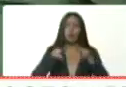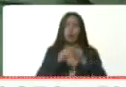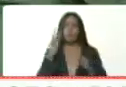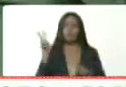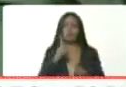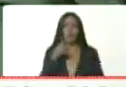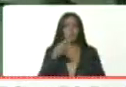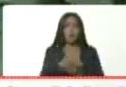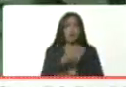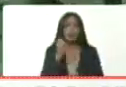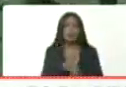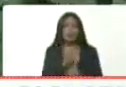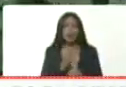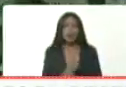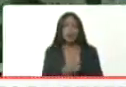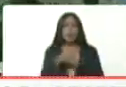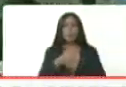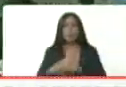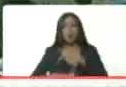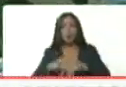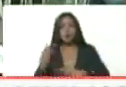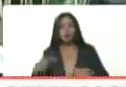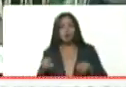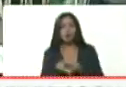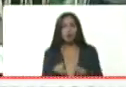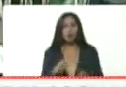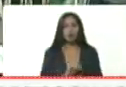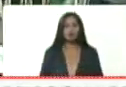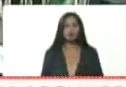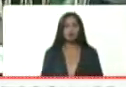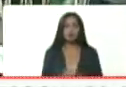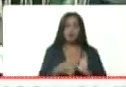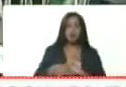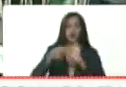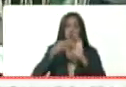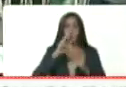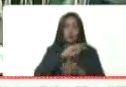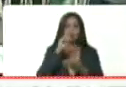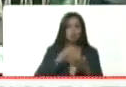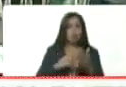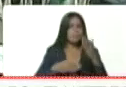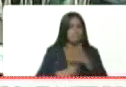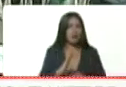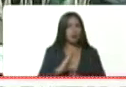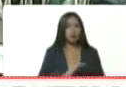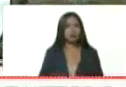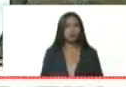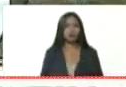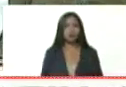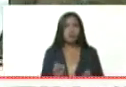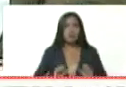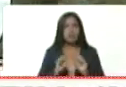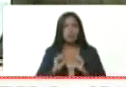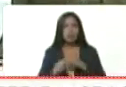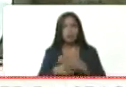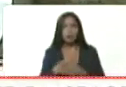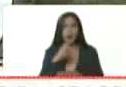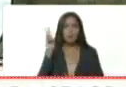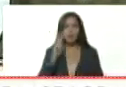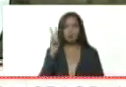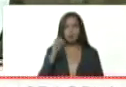trabajo a la producción a la unión nacional para avanzar así la